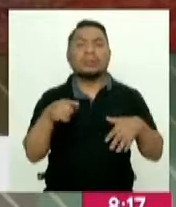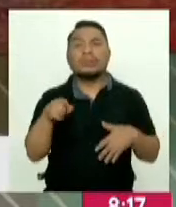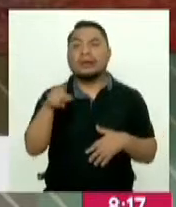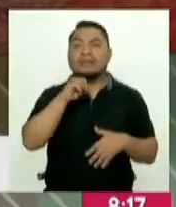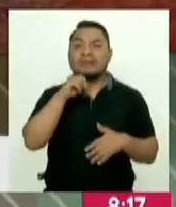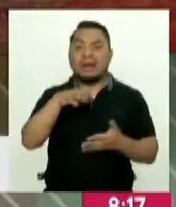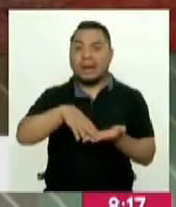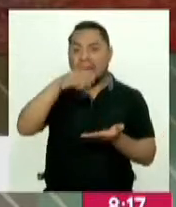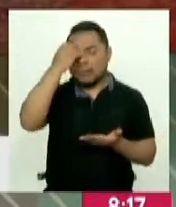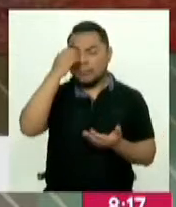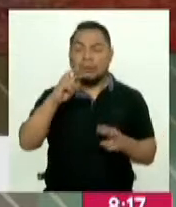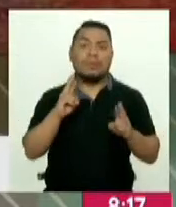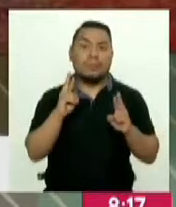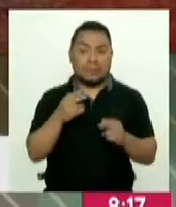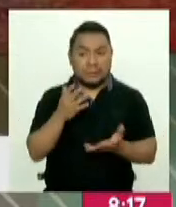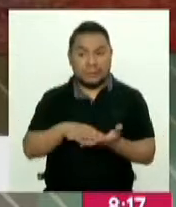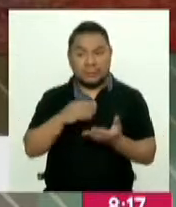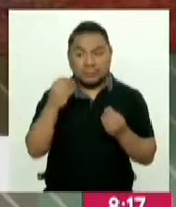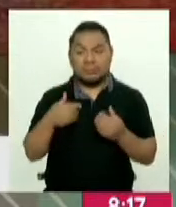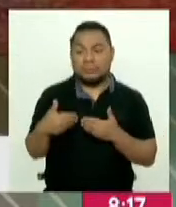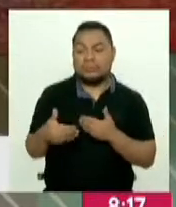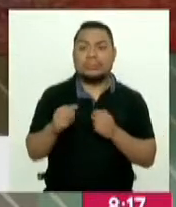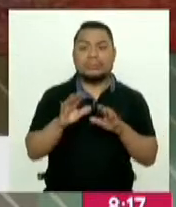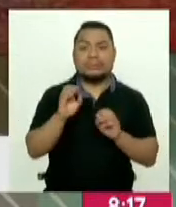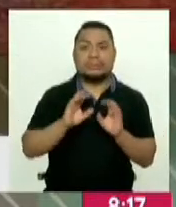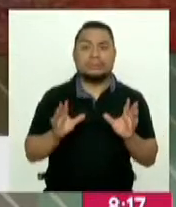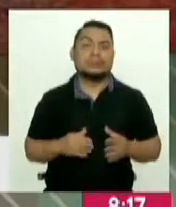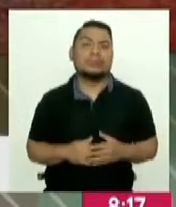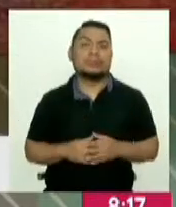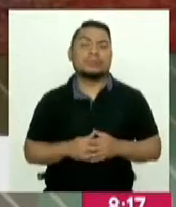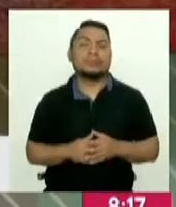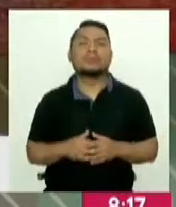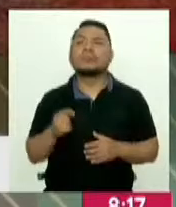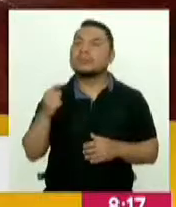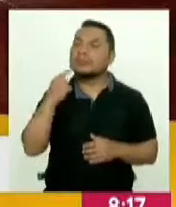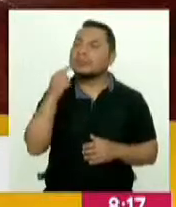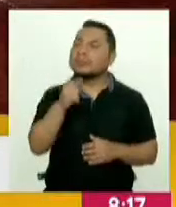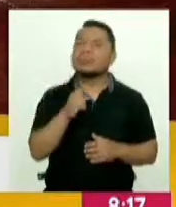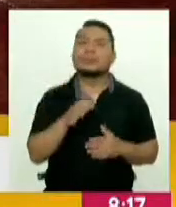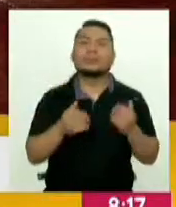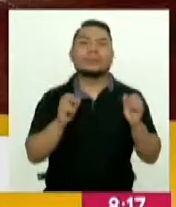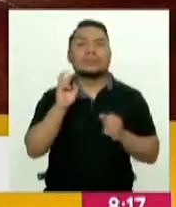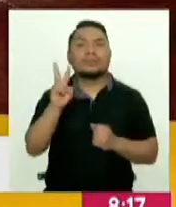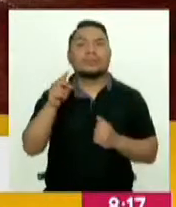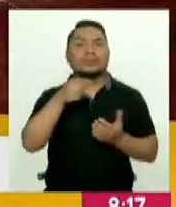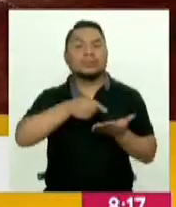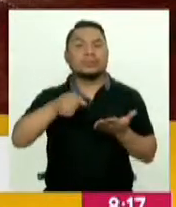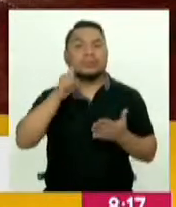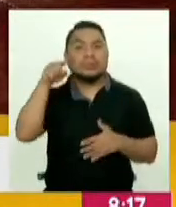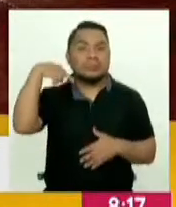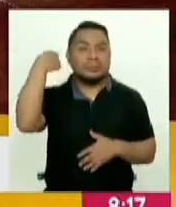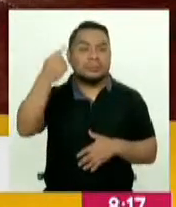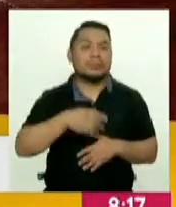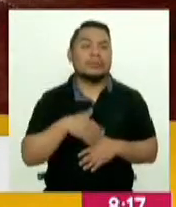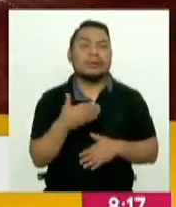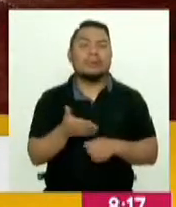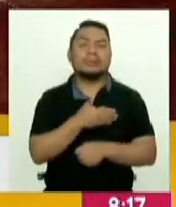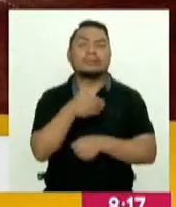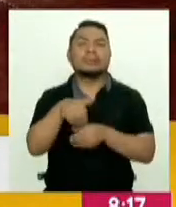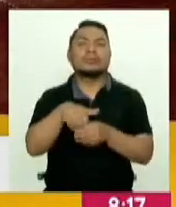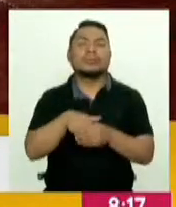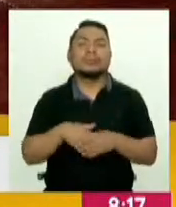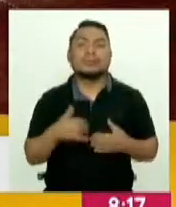que esperemos que prenda en los últimos 15 días. Sí, se suele proyectar que las 2 semanas próximas al proceso